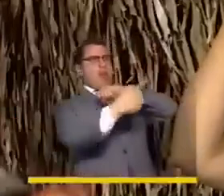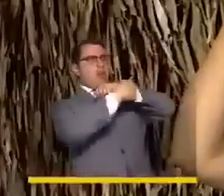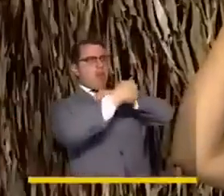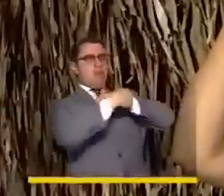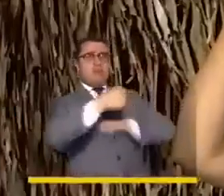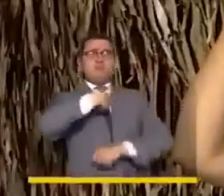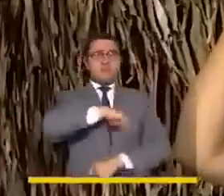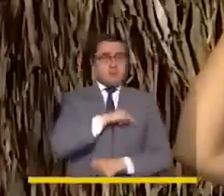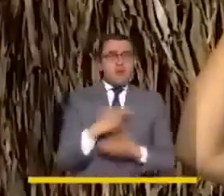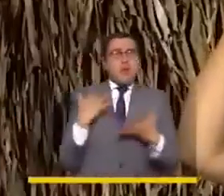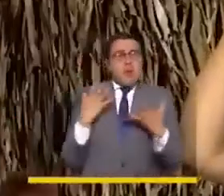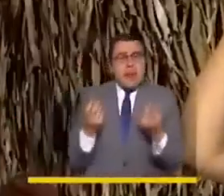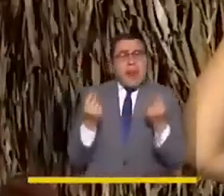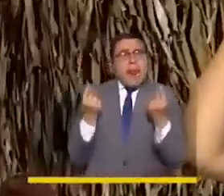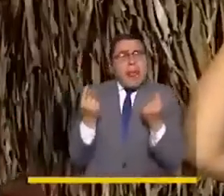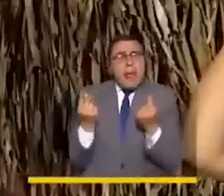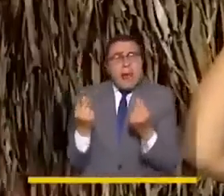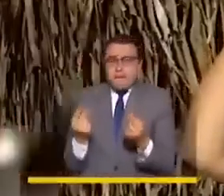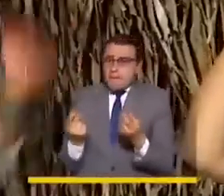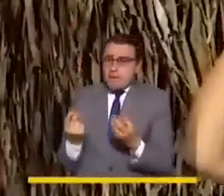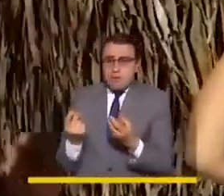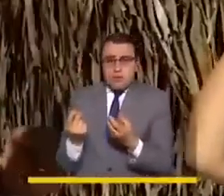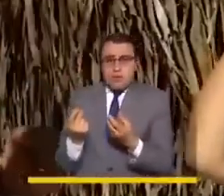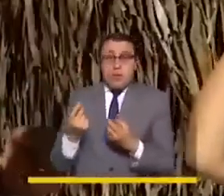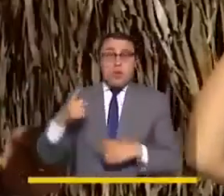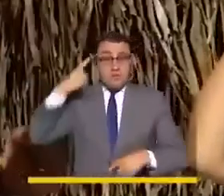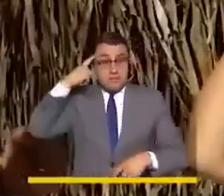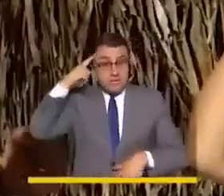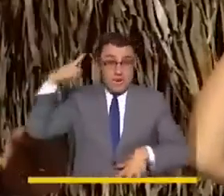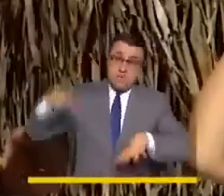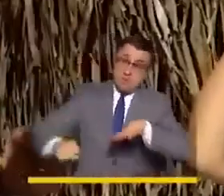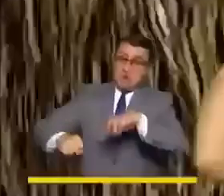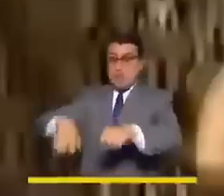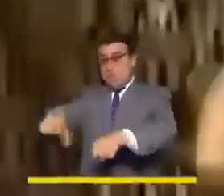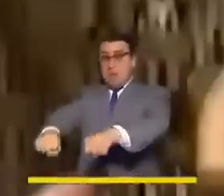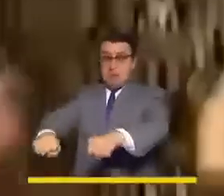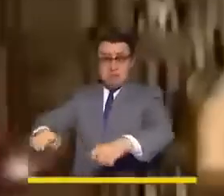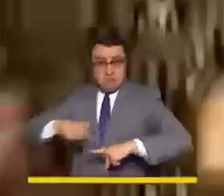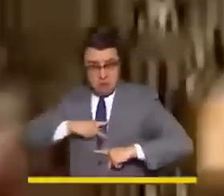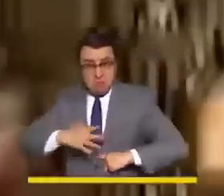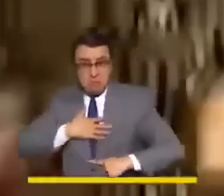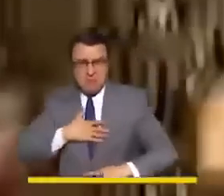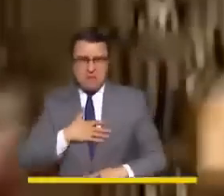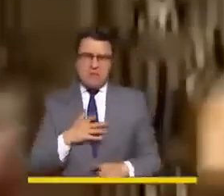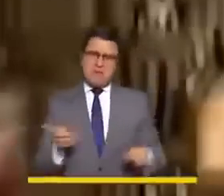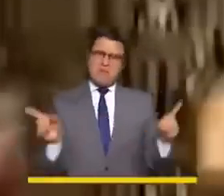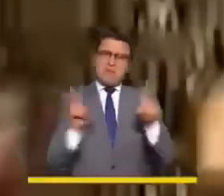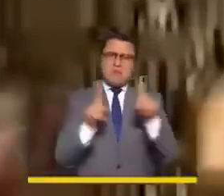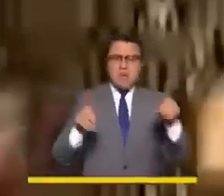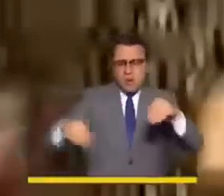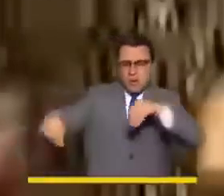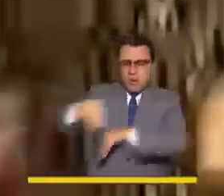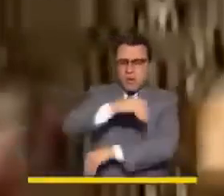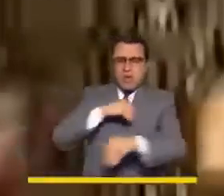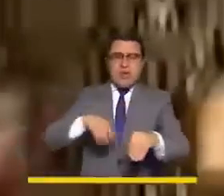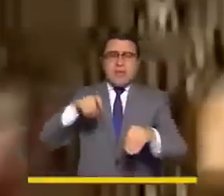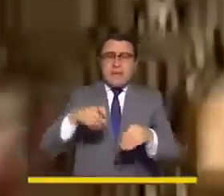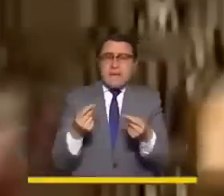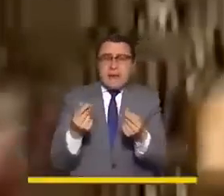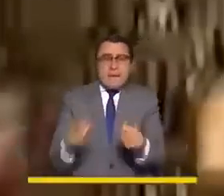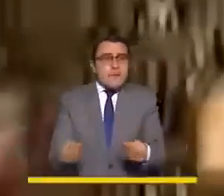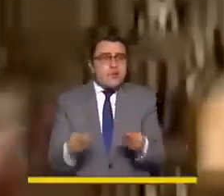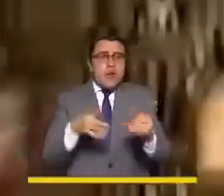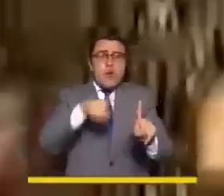expeditos. ¿Les parece que es una expropiación que digamos que la tierra debe entregarse en un mes, dos